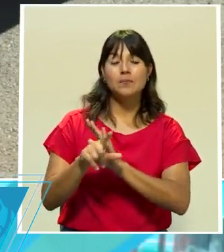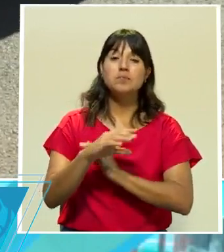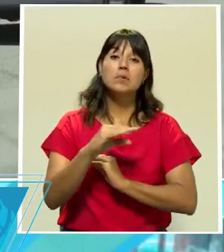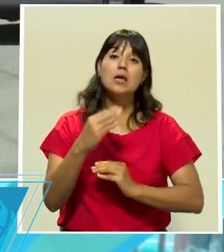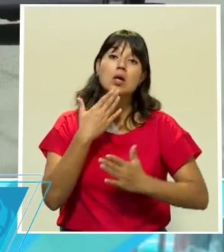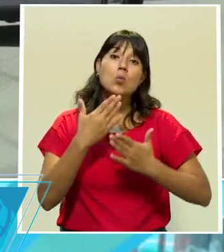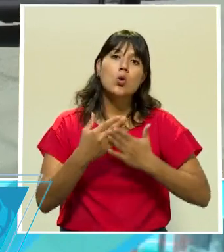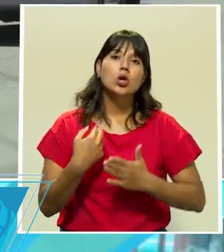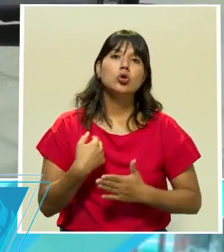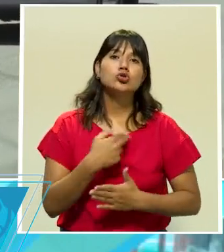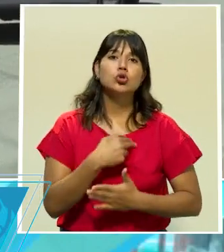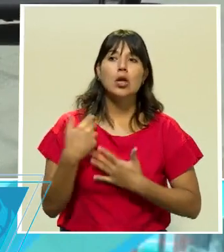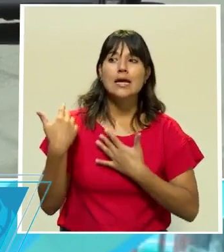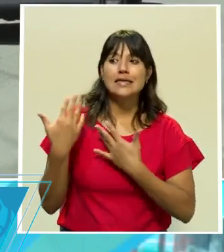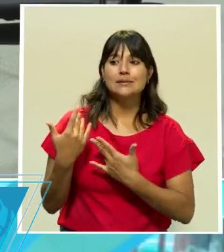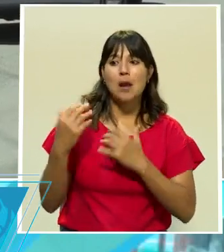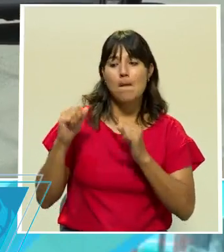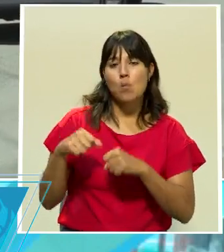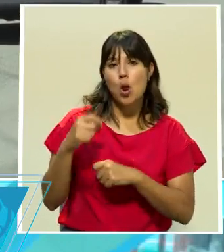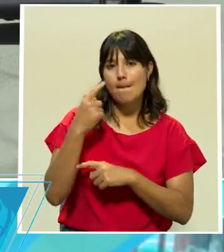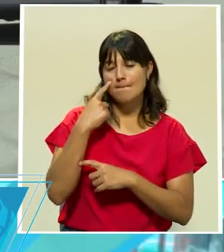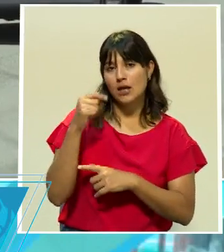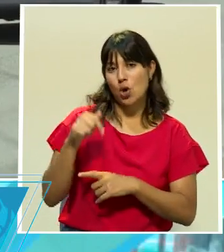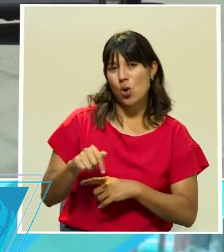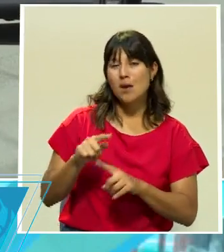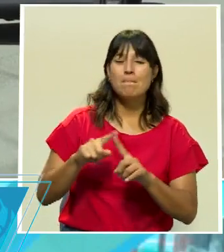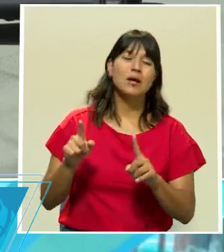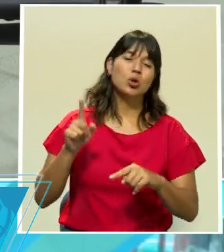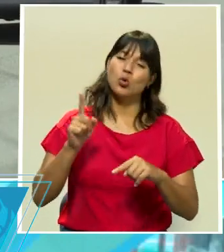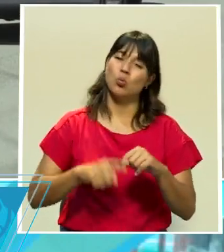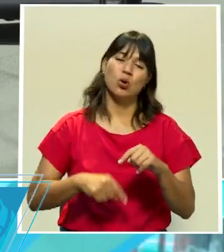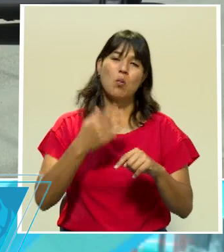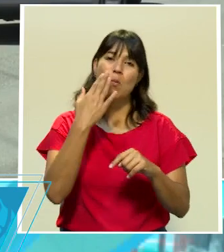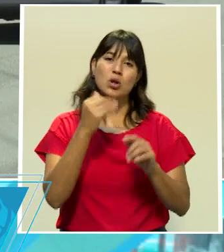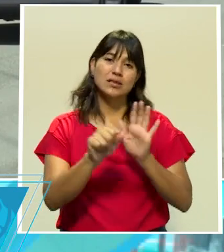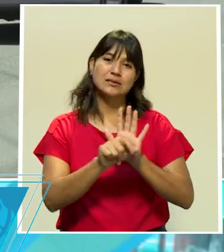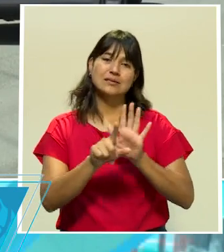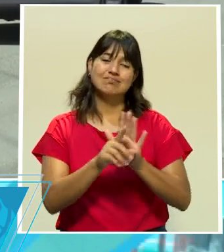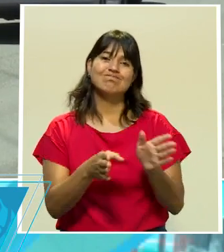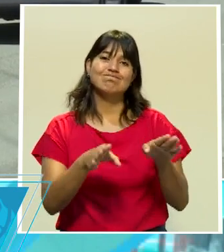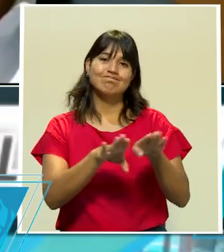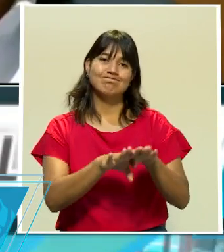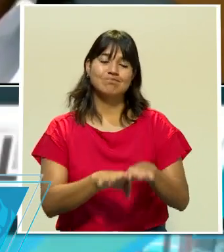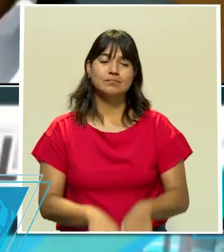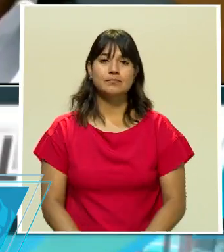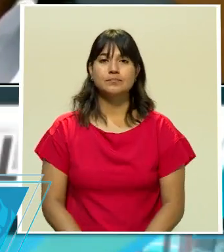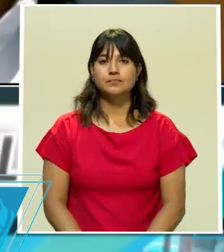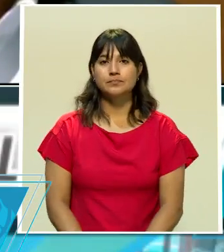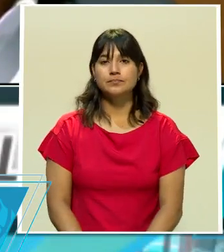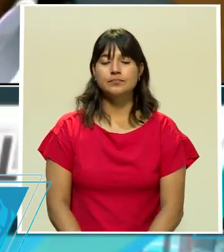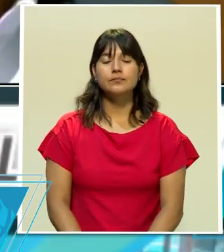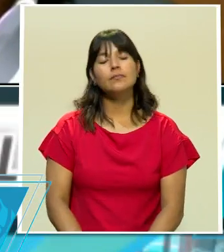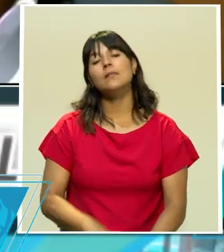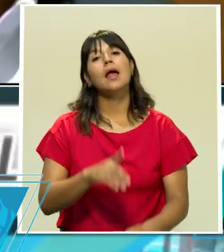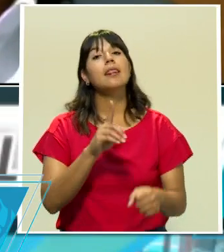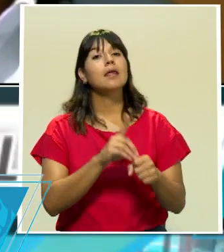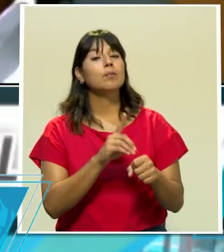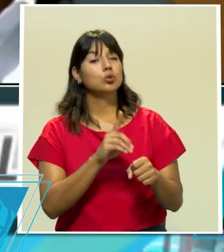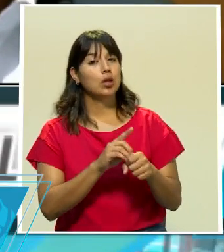bueno, esperamos verlo hoy, pero no fue posible debido a la emergencia por COVID que surgió en la Asamblea Legislativa.